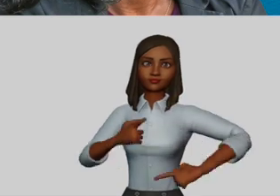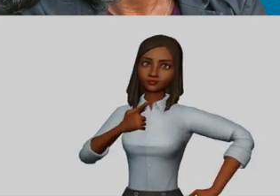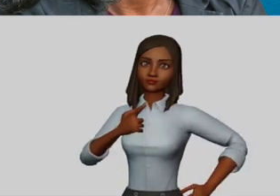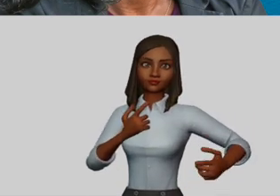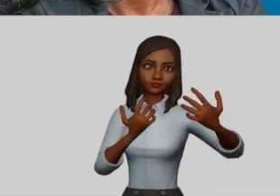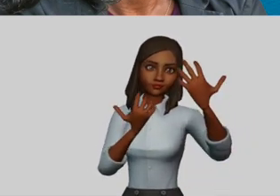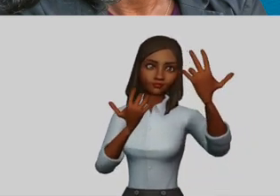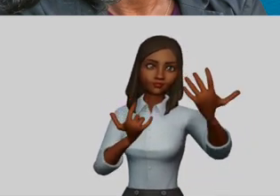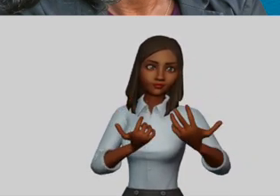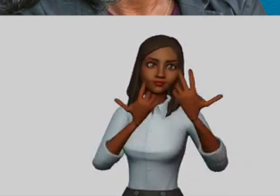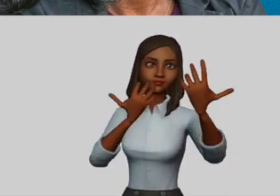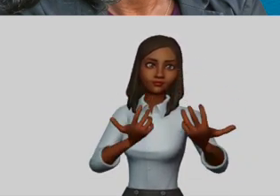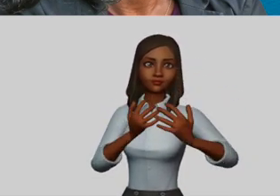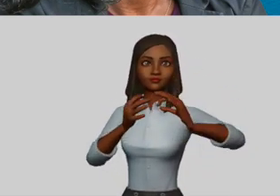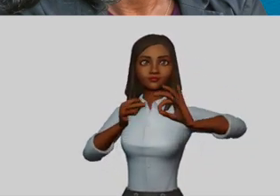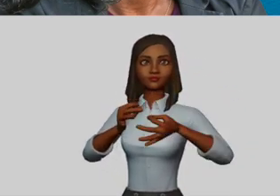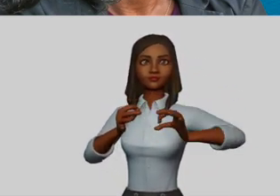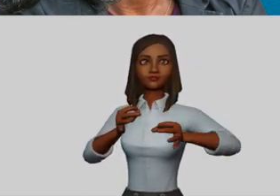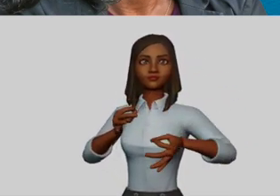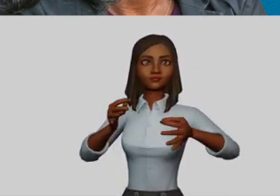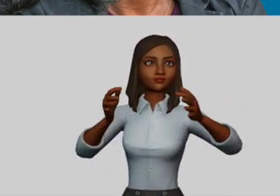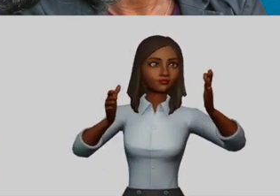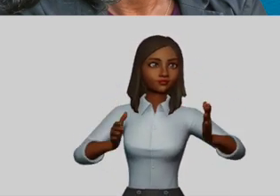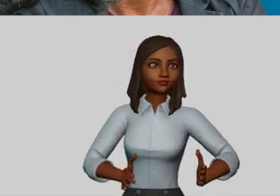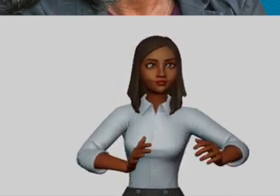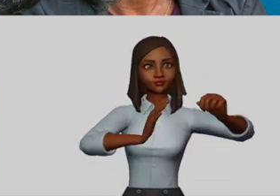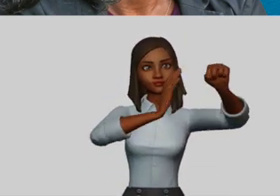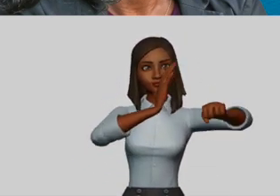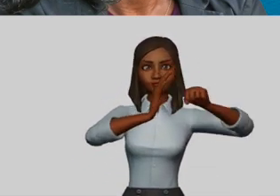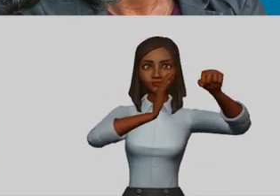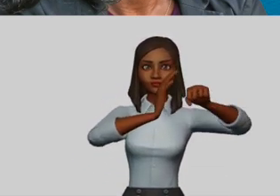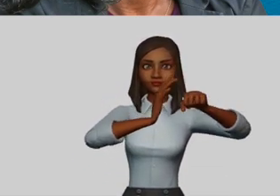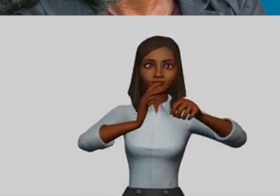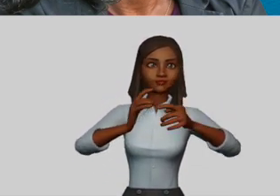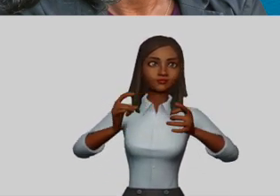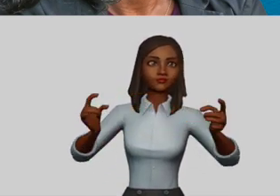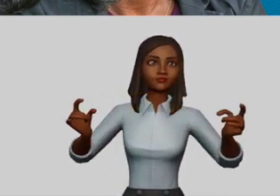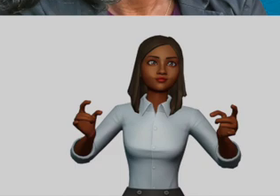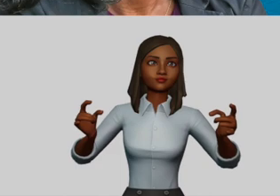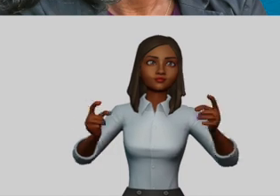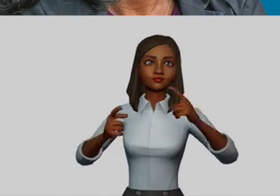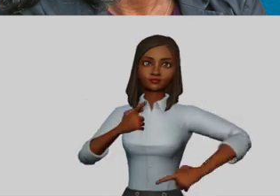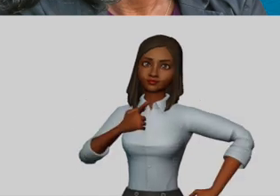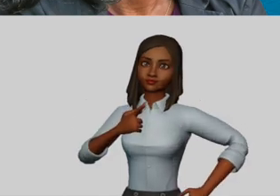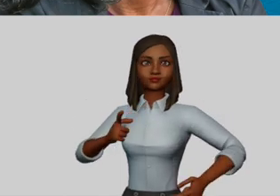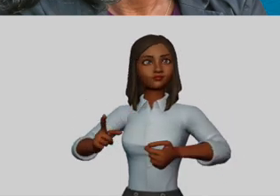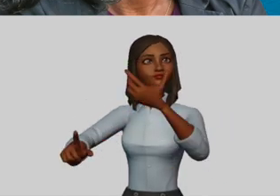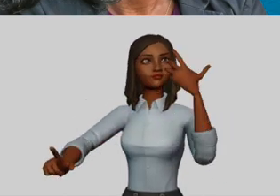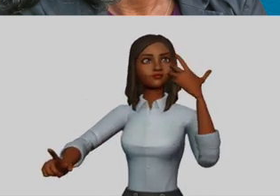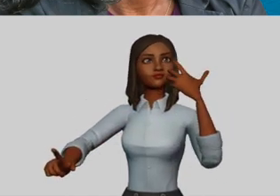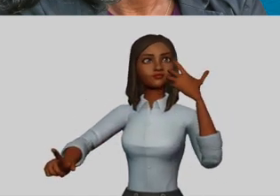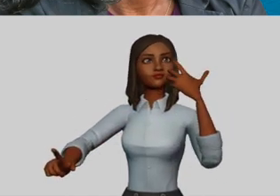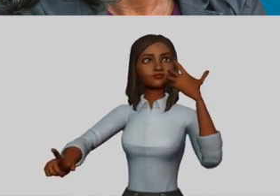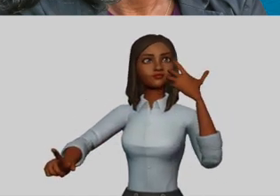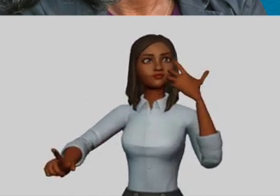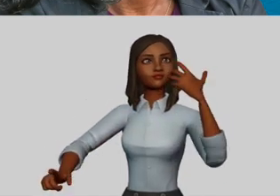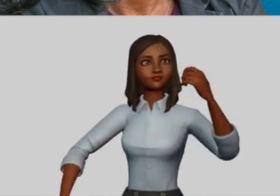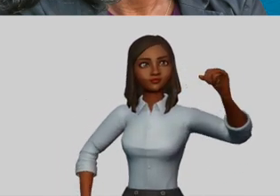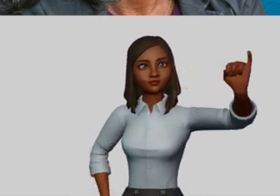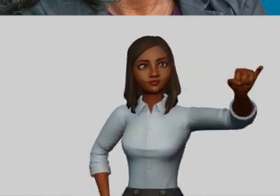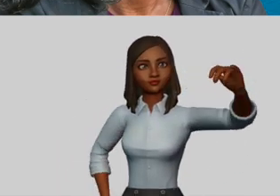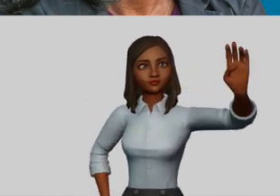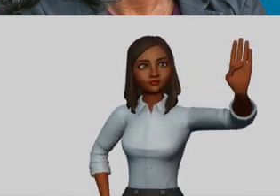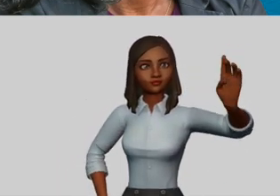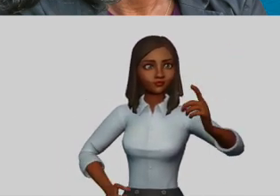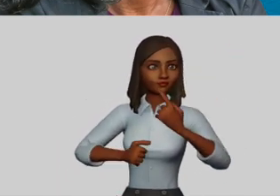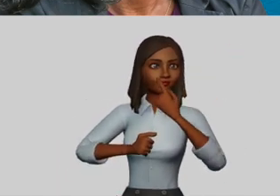pregunta interesante, Michelle. Los desarrolladores. Yo tengo 2 preguntas para ti. Una, ¿qué tan grande es el equipo hoy